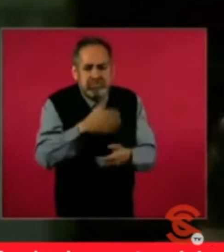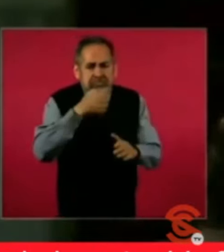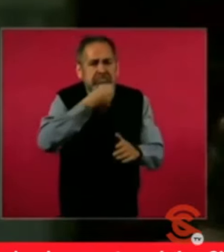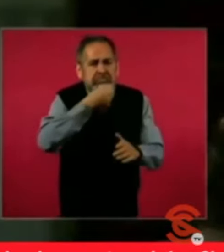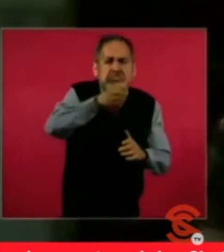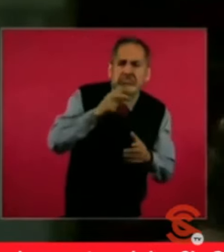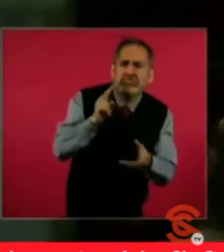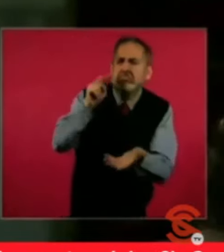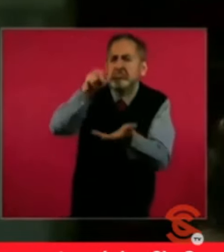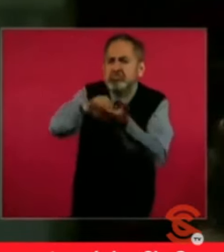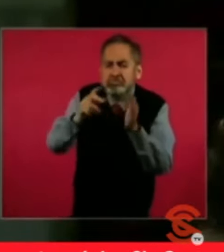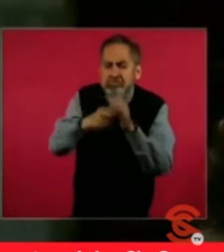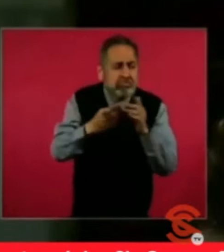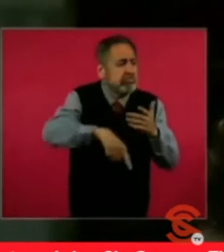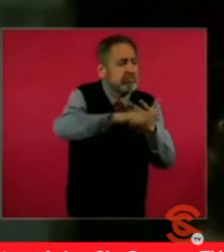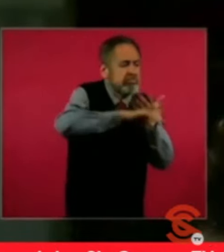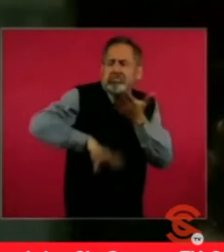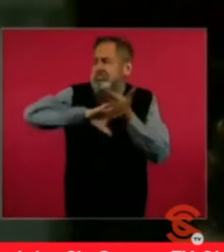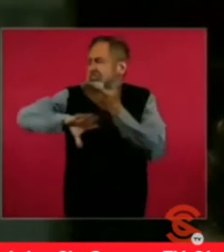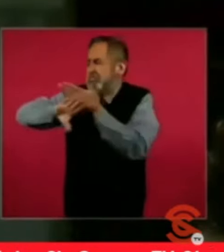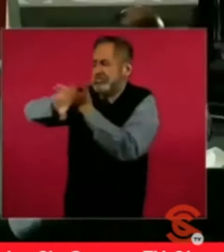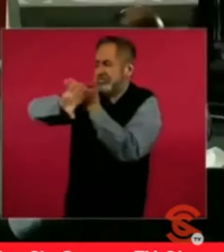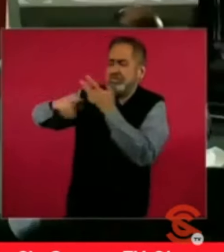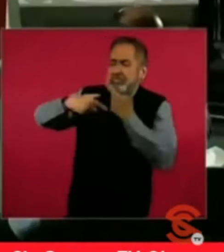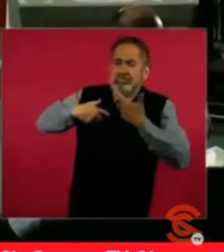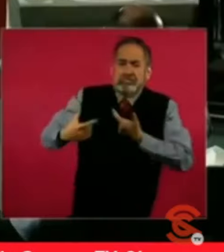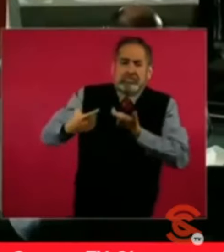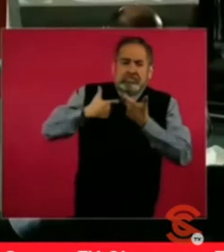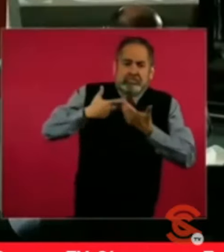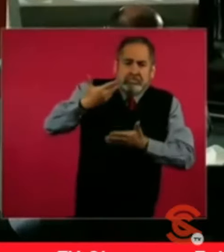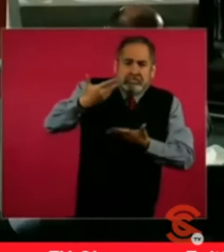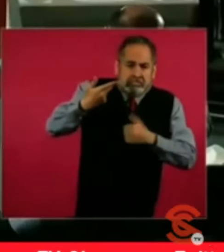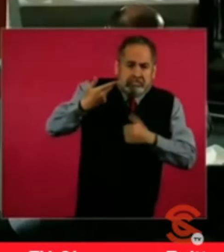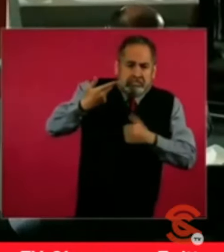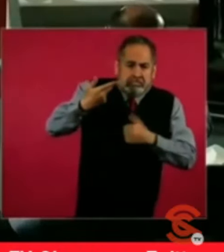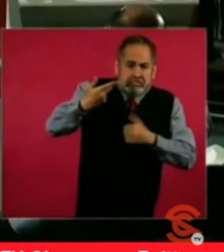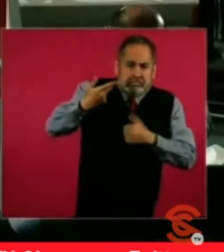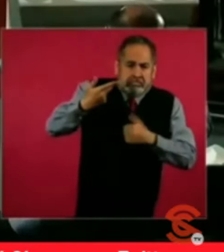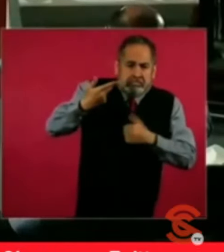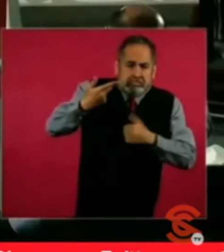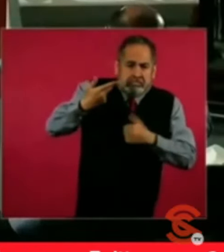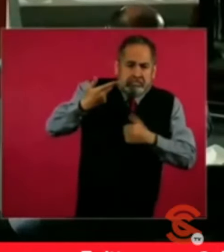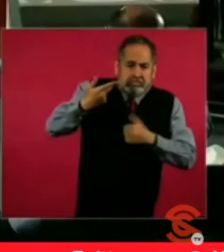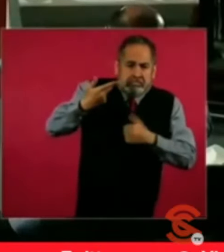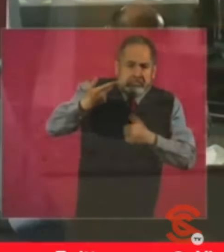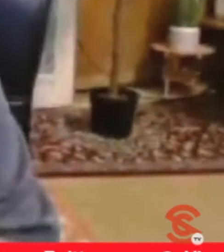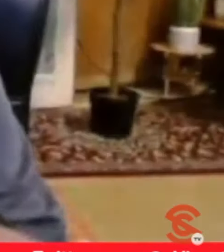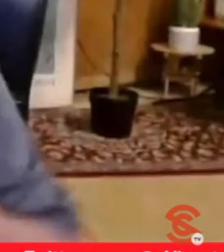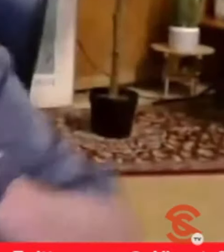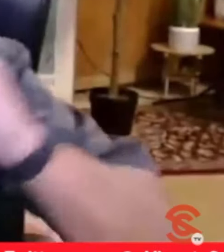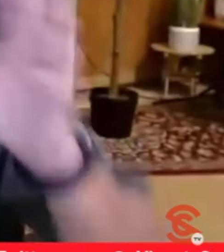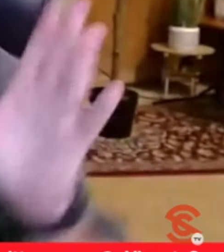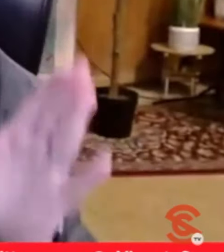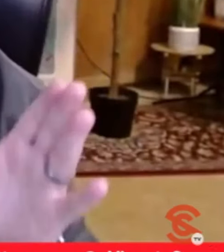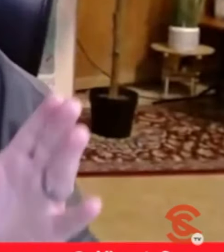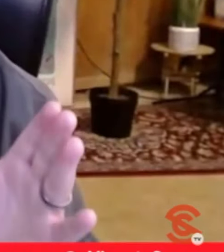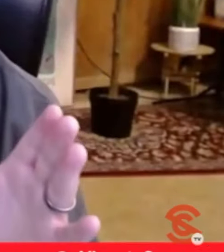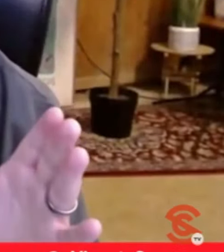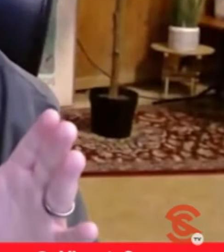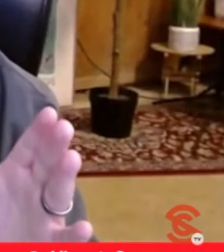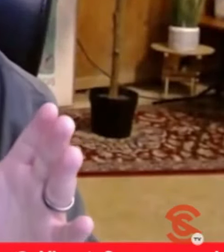usted. ¿Por qué? Porque me atacan. O sea, esto hay que hacer una pausa, hay que hacer una pausa. Rápidamente quiero hacer una